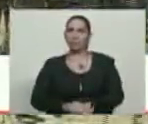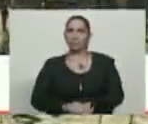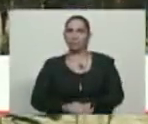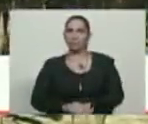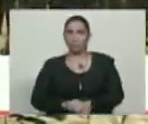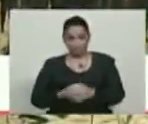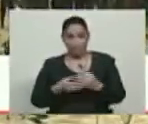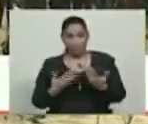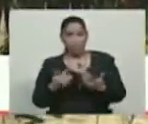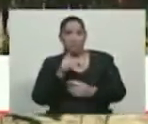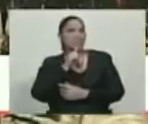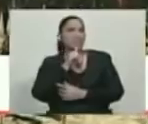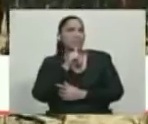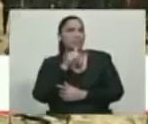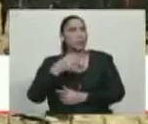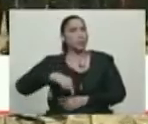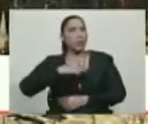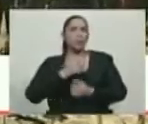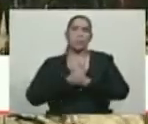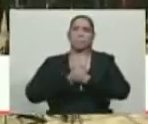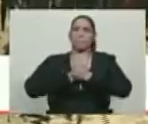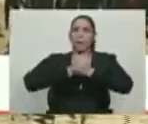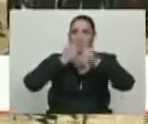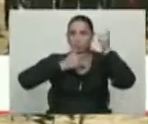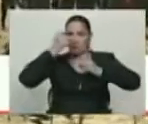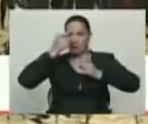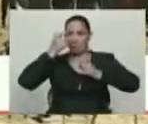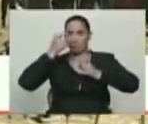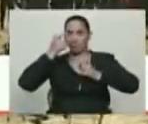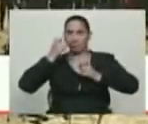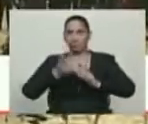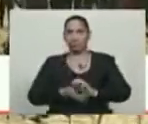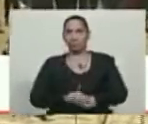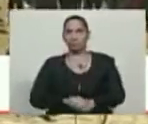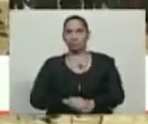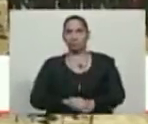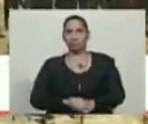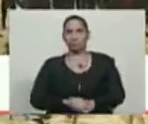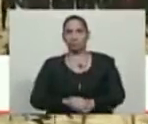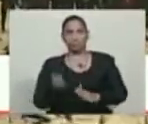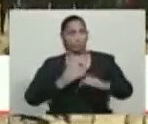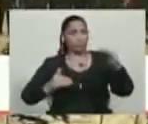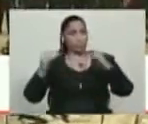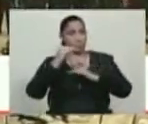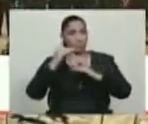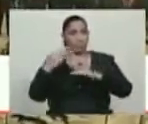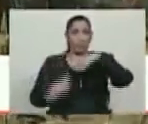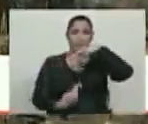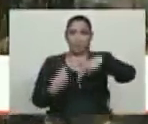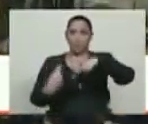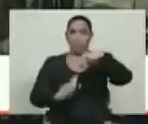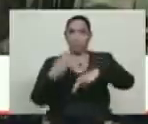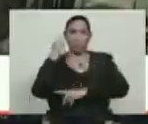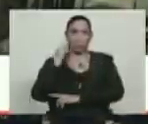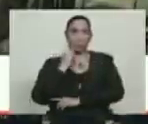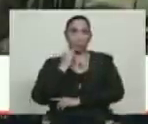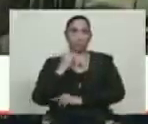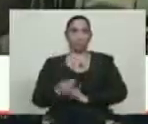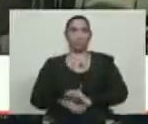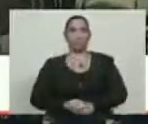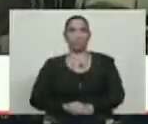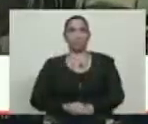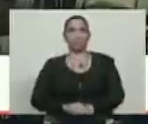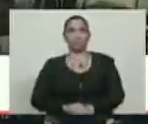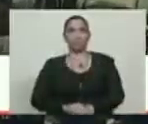Fue nuestro amado comandante Hugo Chávez, comandante supremo de la Revolución Bolivariana,